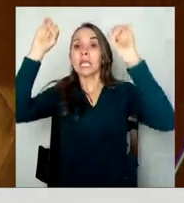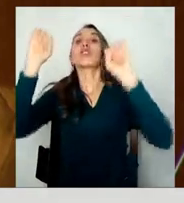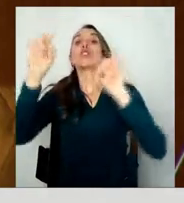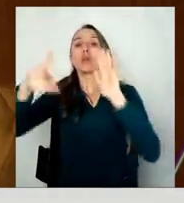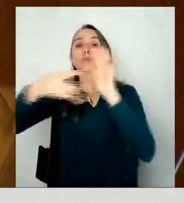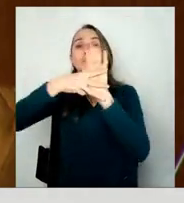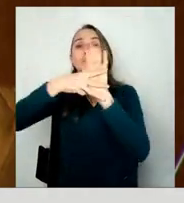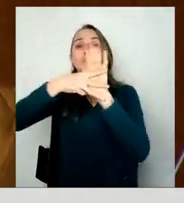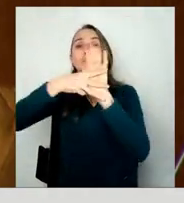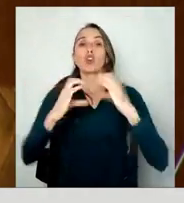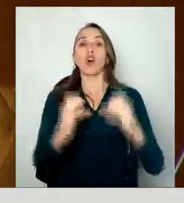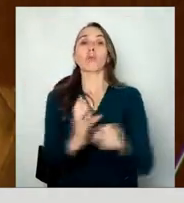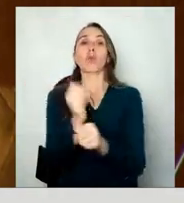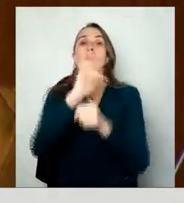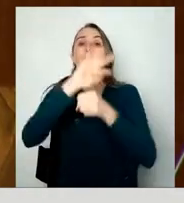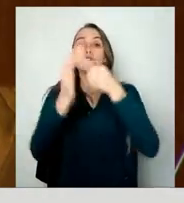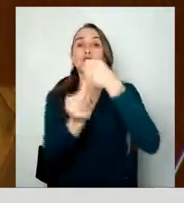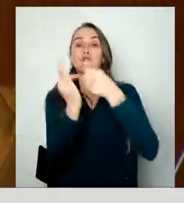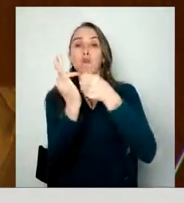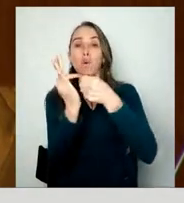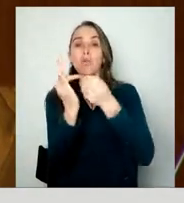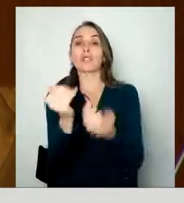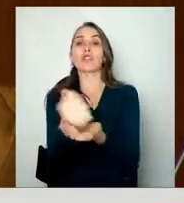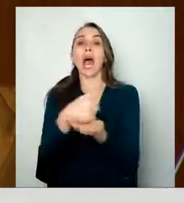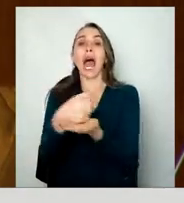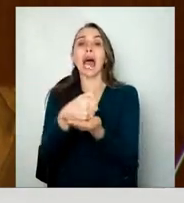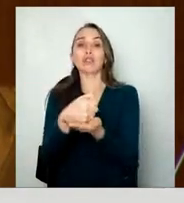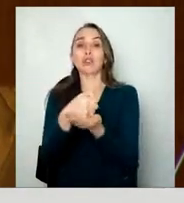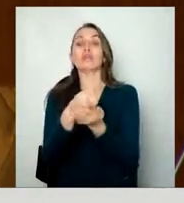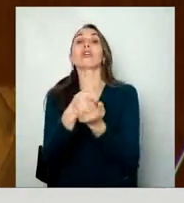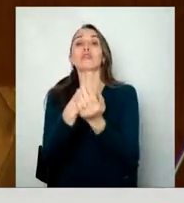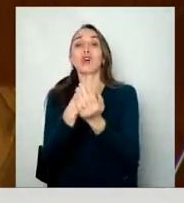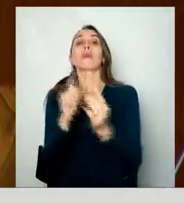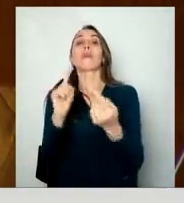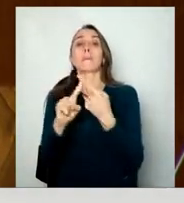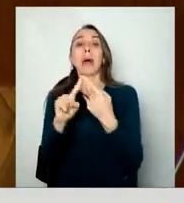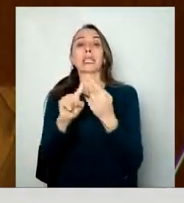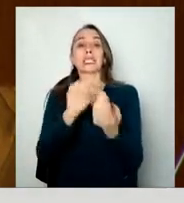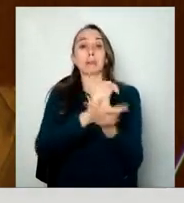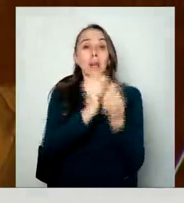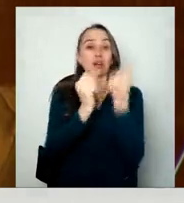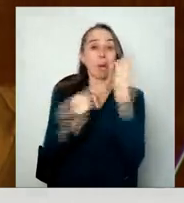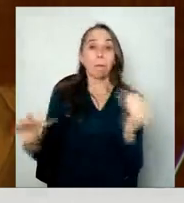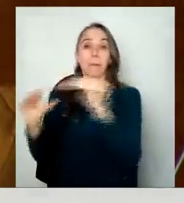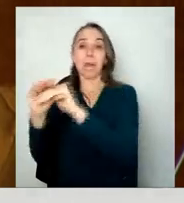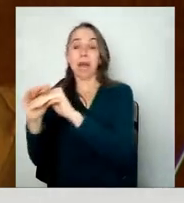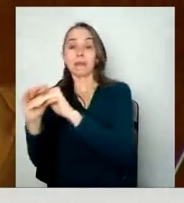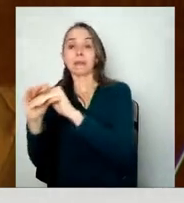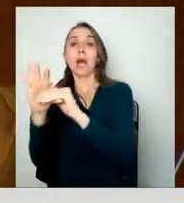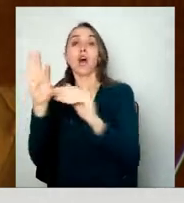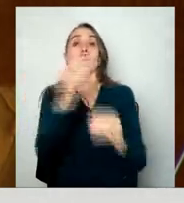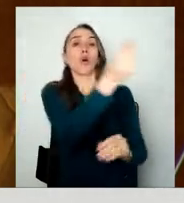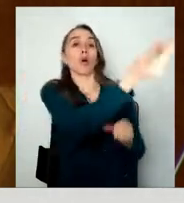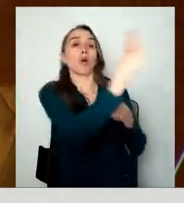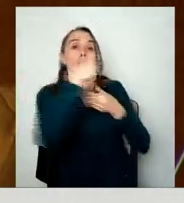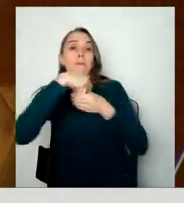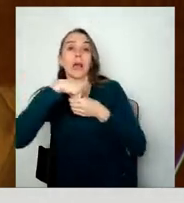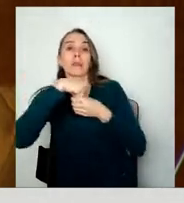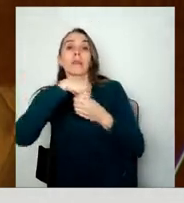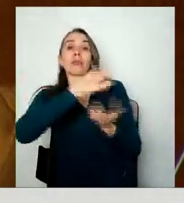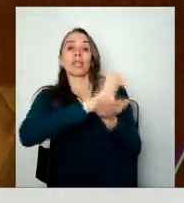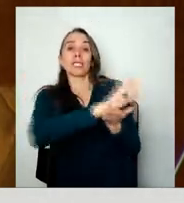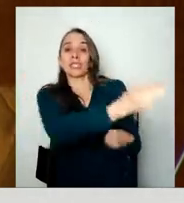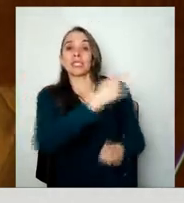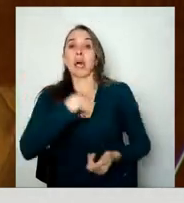fundaciones y asociaciones en la que participe el estado o reciban transferencias Fiscales por más de